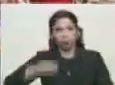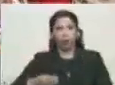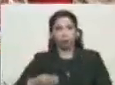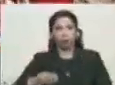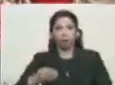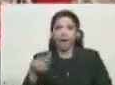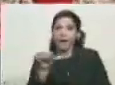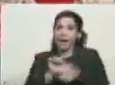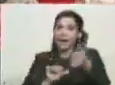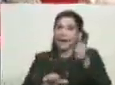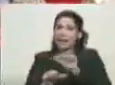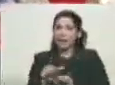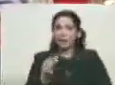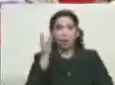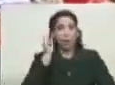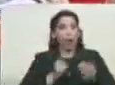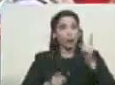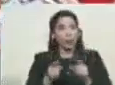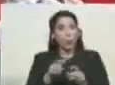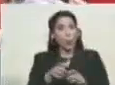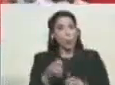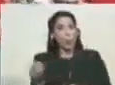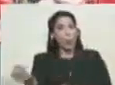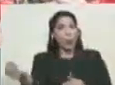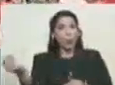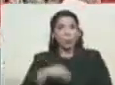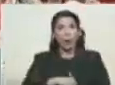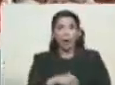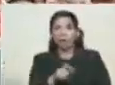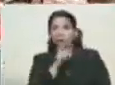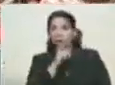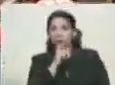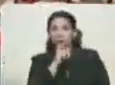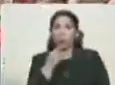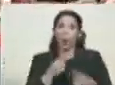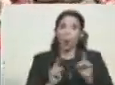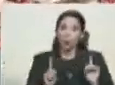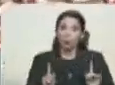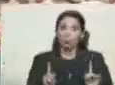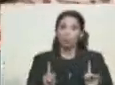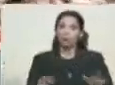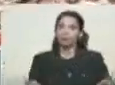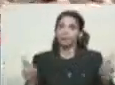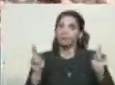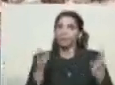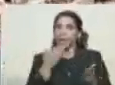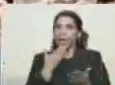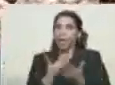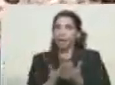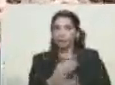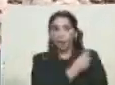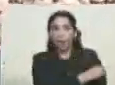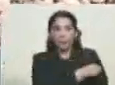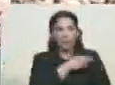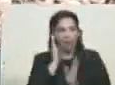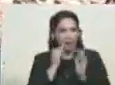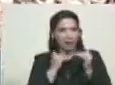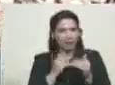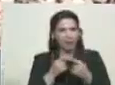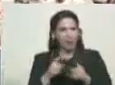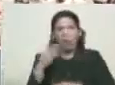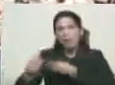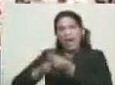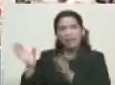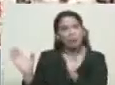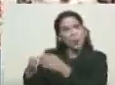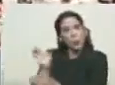algunos de mayor gravedad que otros, afortunadamente fuera de peligro. ¿Qué ha hecho la derecha hasta este momento?